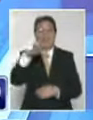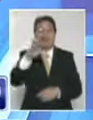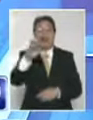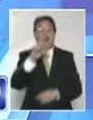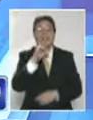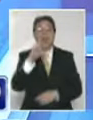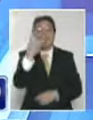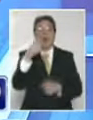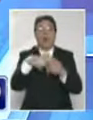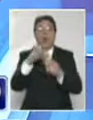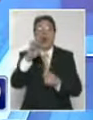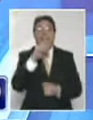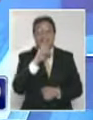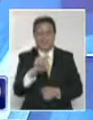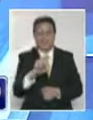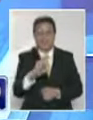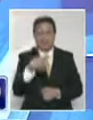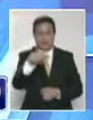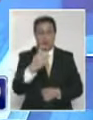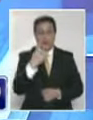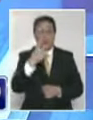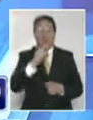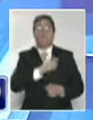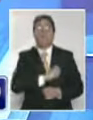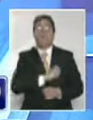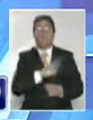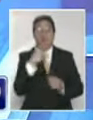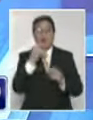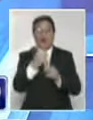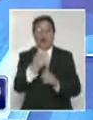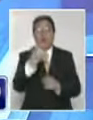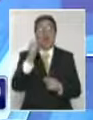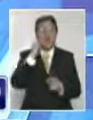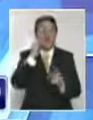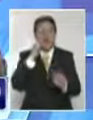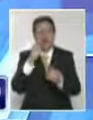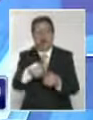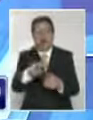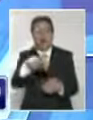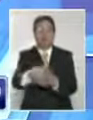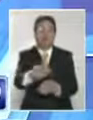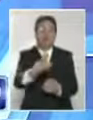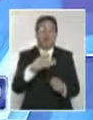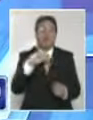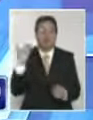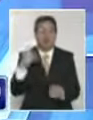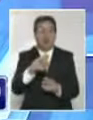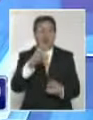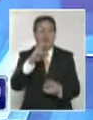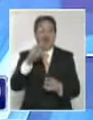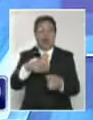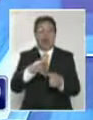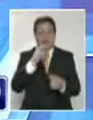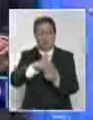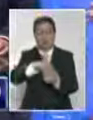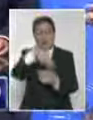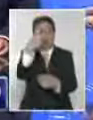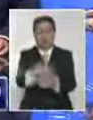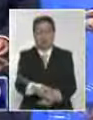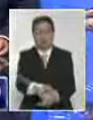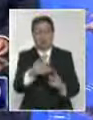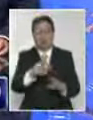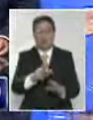que lo presentan como un caso de policial, de crónica policial, una mujer que aparece en una playa, porque se soltó de los rieles de donde la